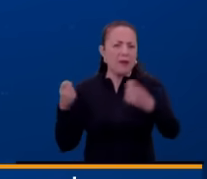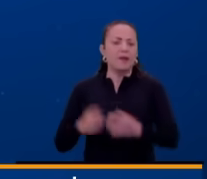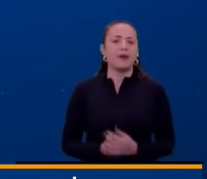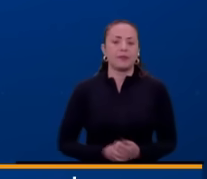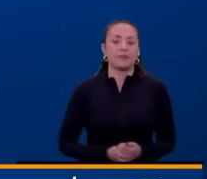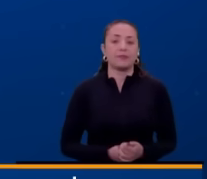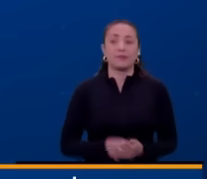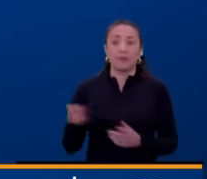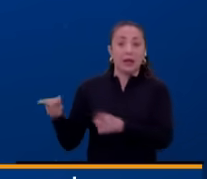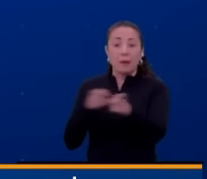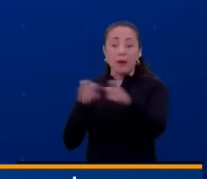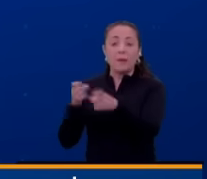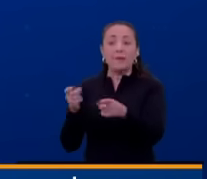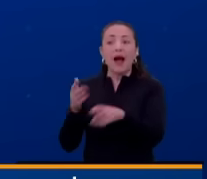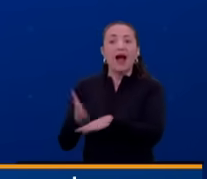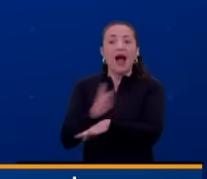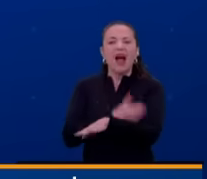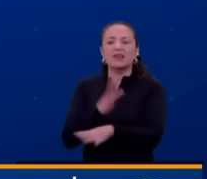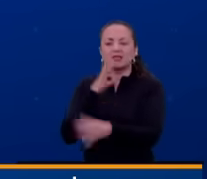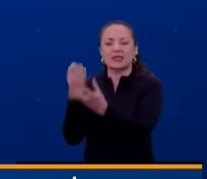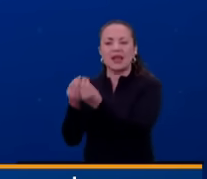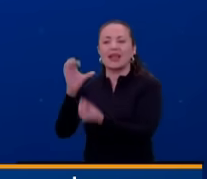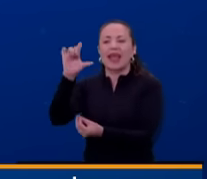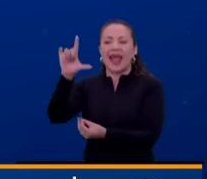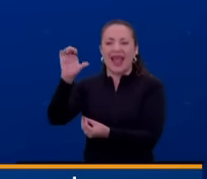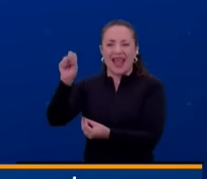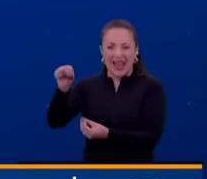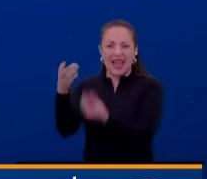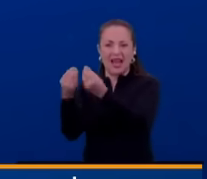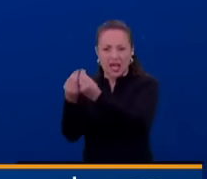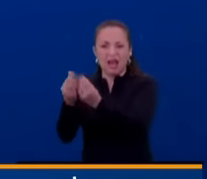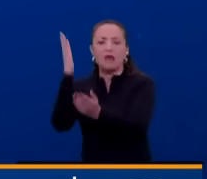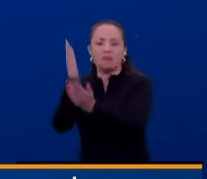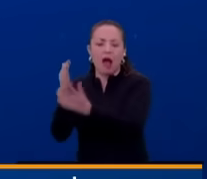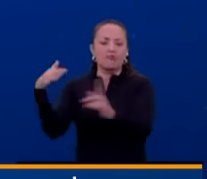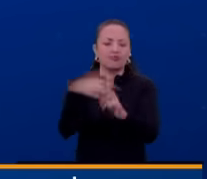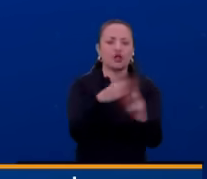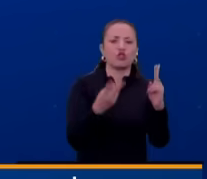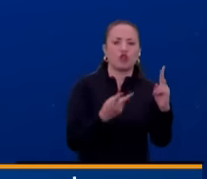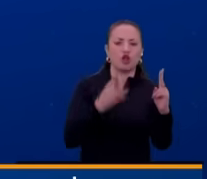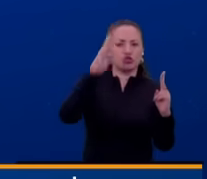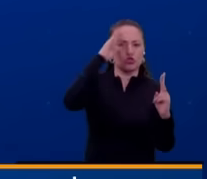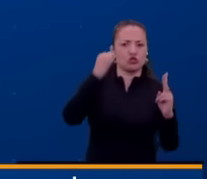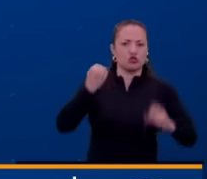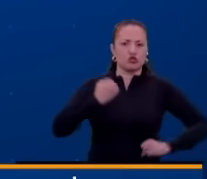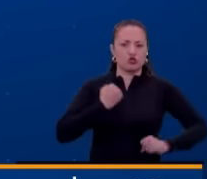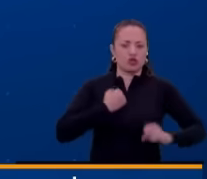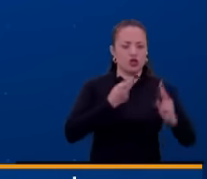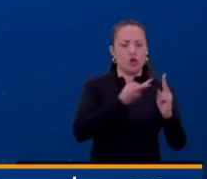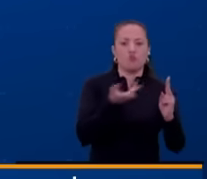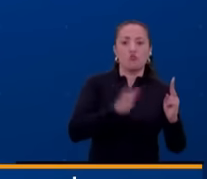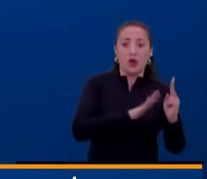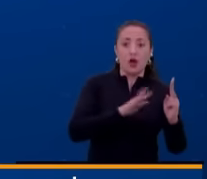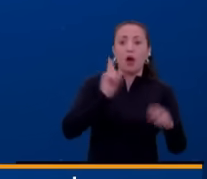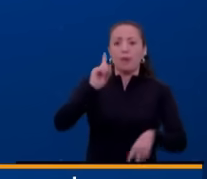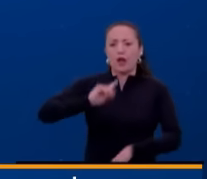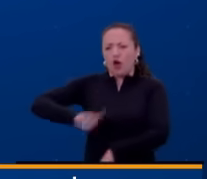El ataque armado de las últimas horas por parte del ELN, que dejó 2 soldados muertos, mantuvo a miles de personas confinadas.